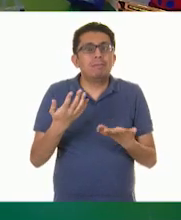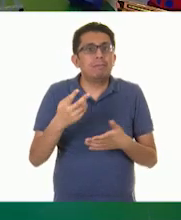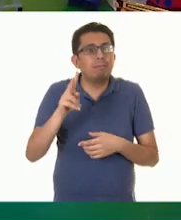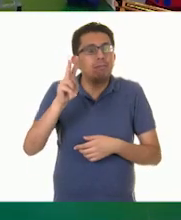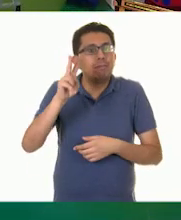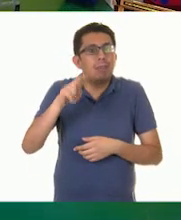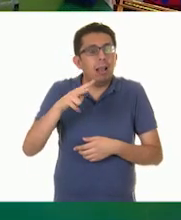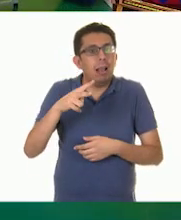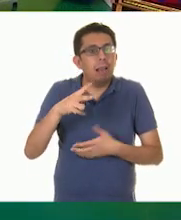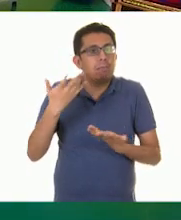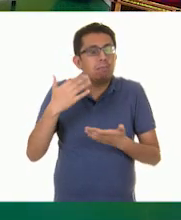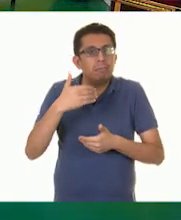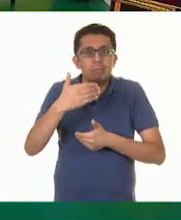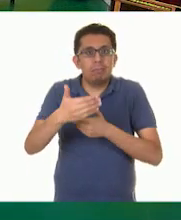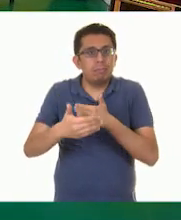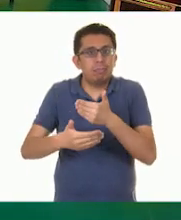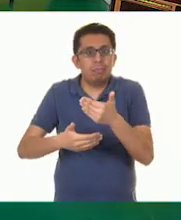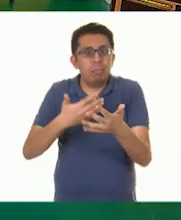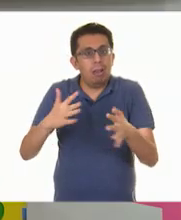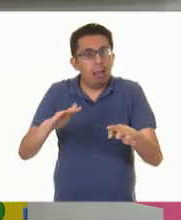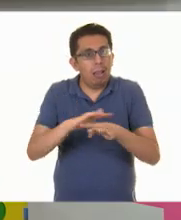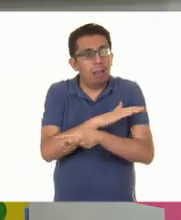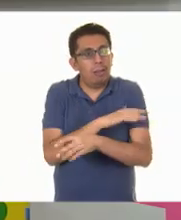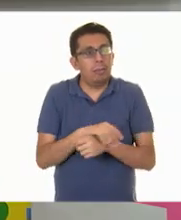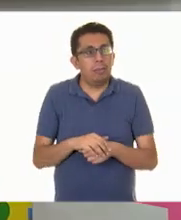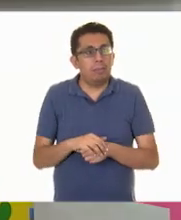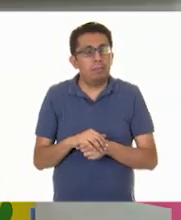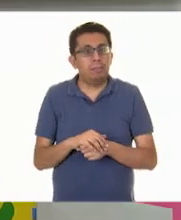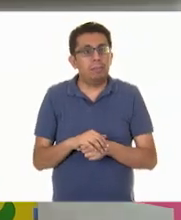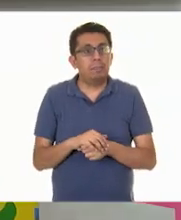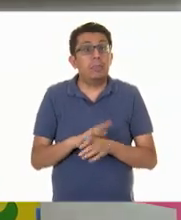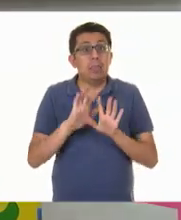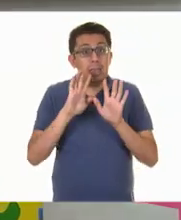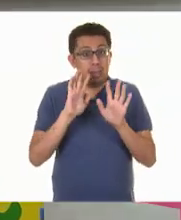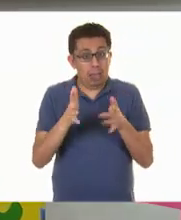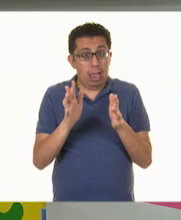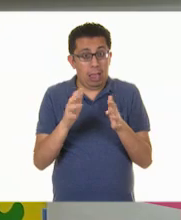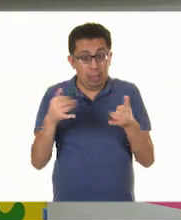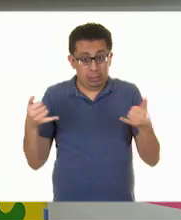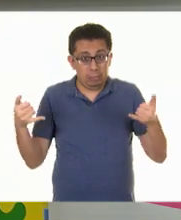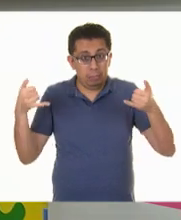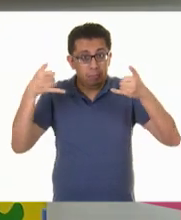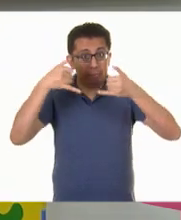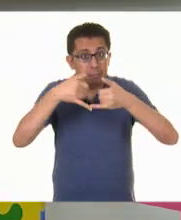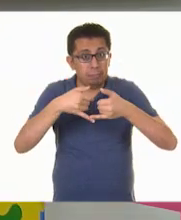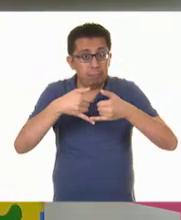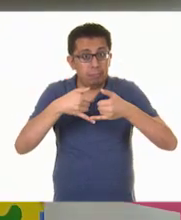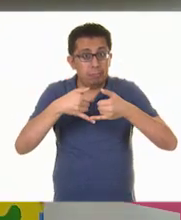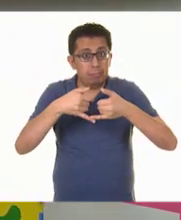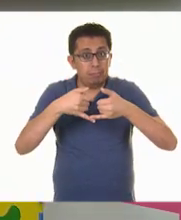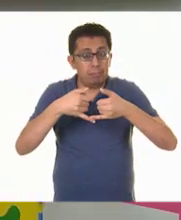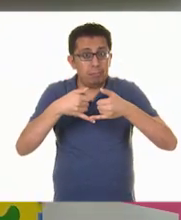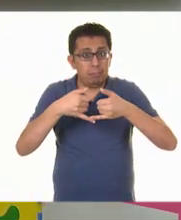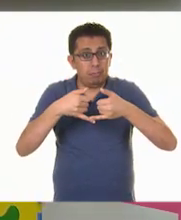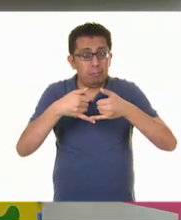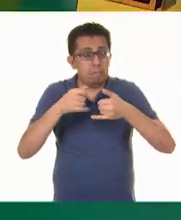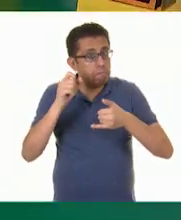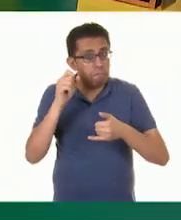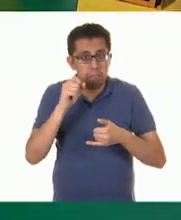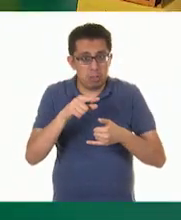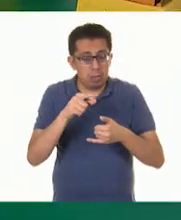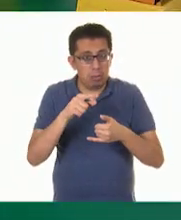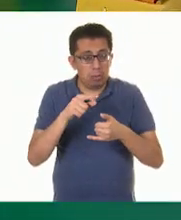tiempos. Y una vez ya que te enlazaron, ya que estás en el mismo cable que la otra